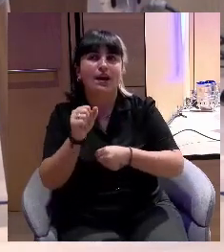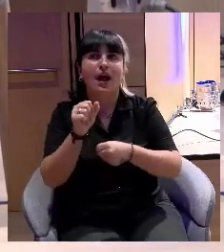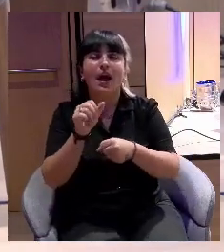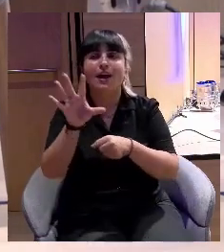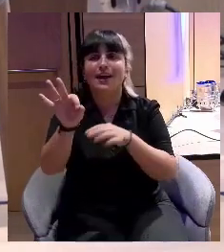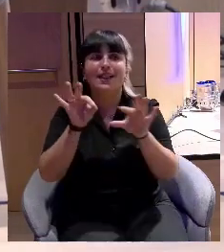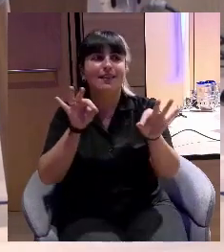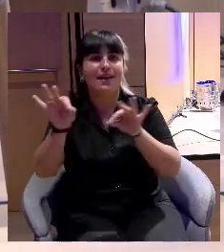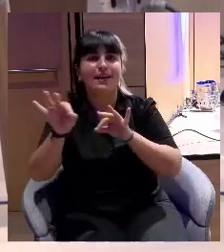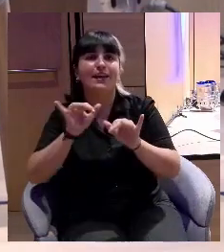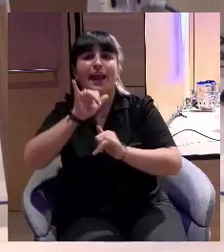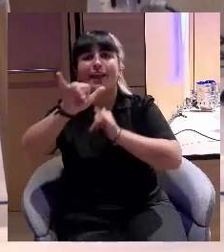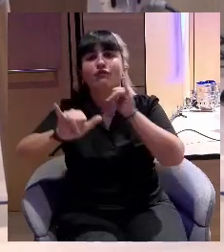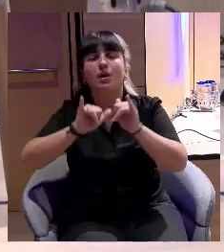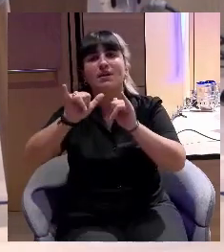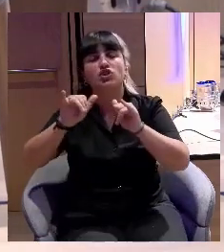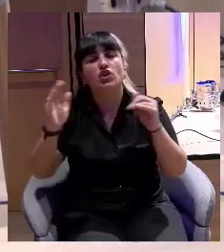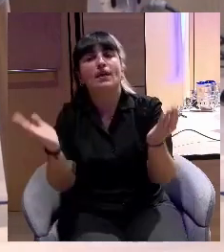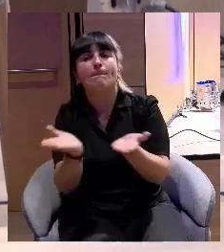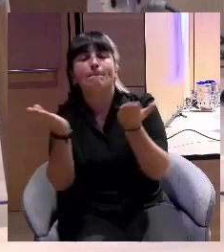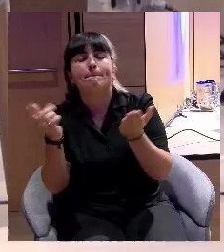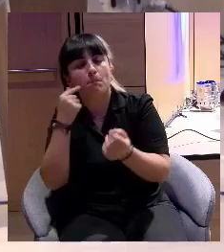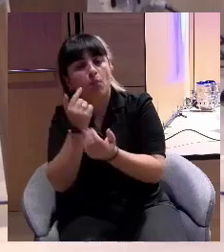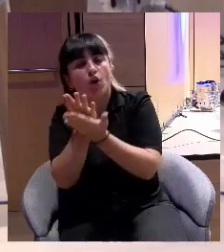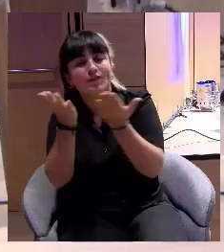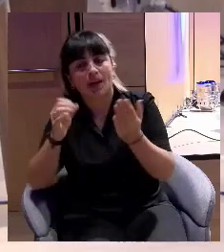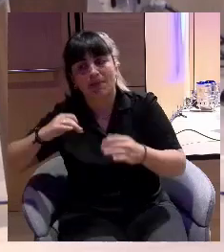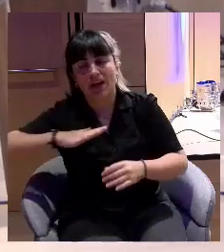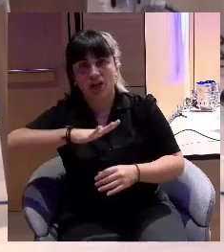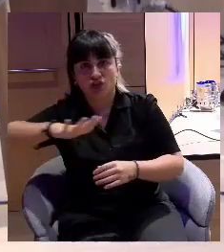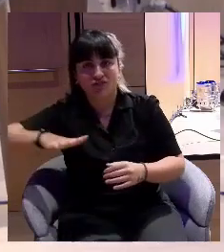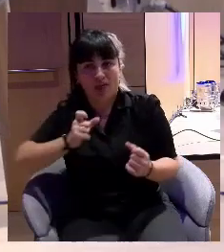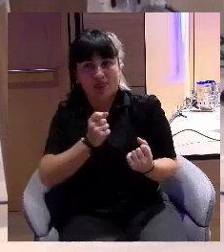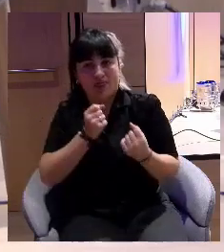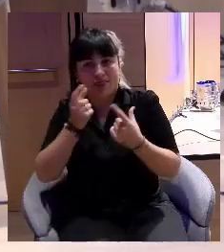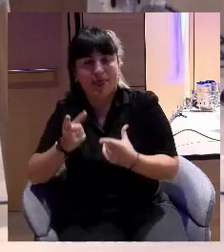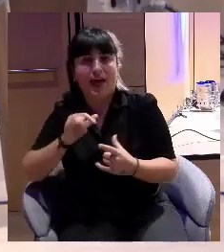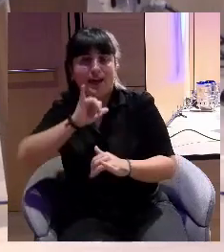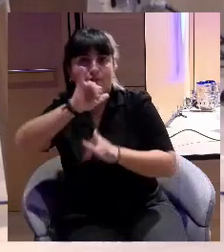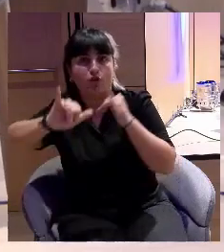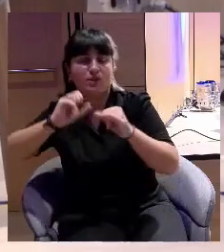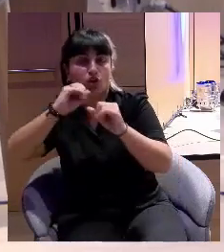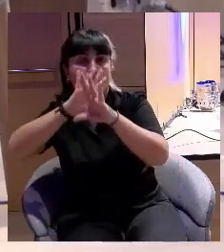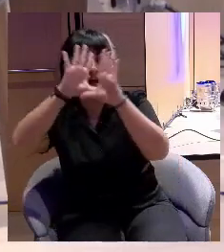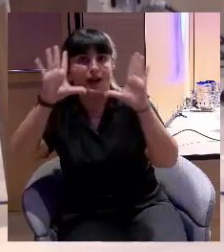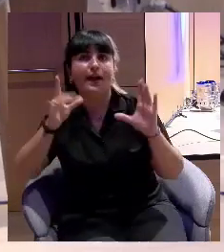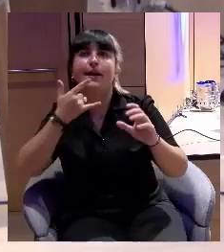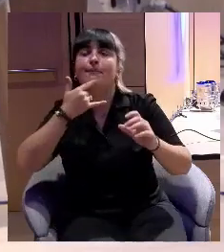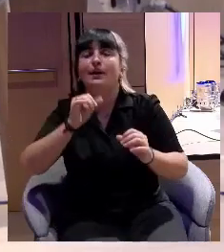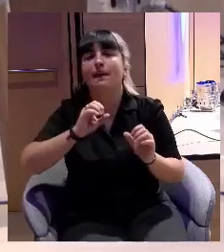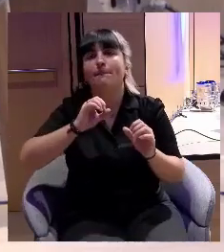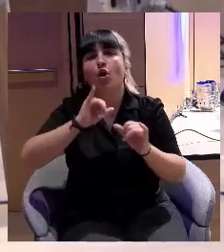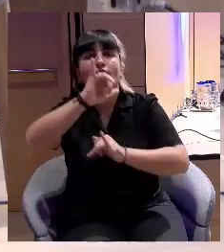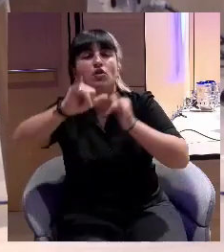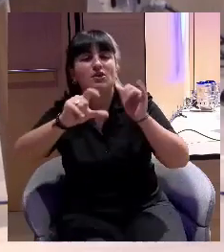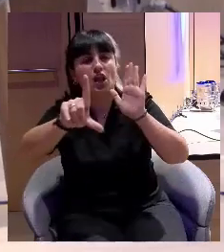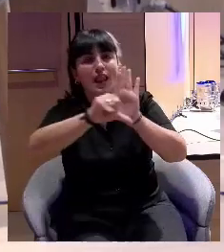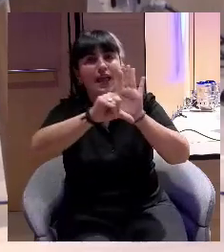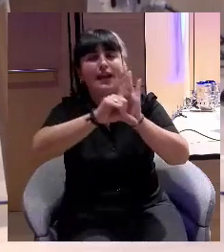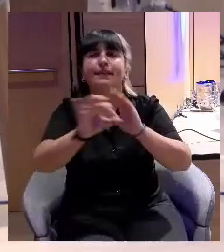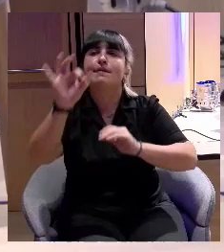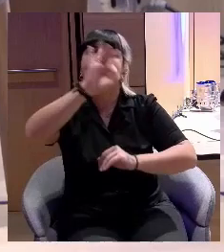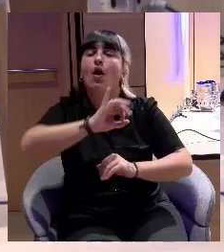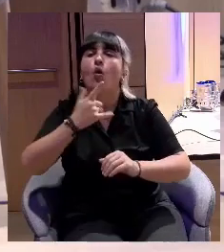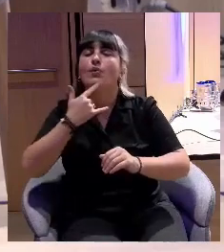ser útil después a lo largo fuera del proceso electoral, más enfocado, por ejemplo, en información legislativa, ¿no? O